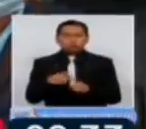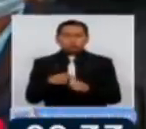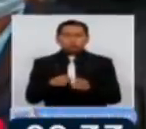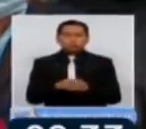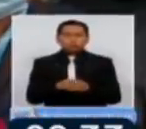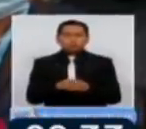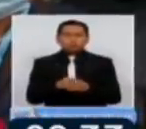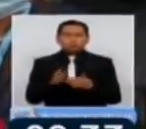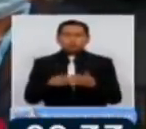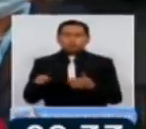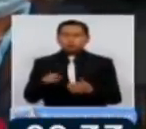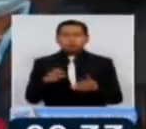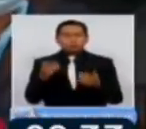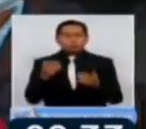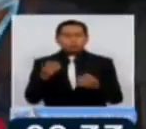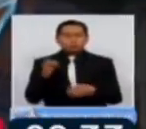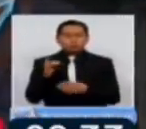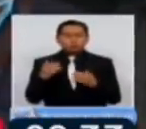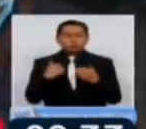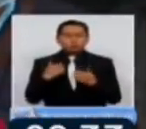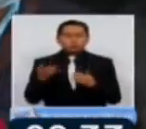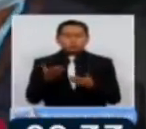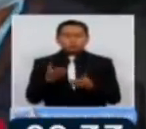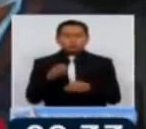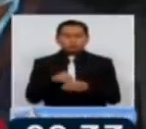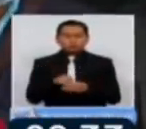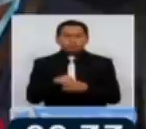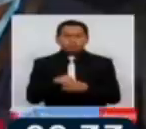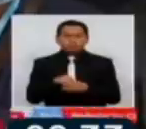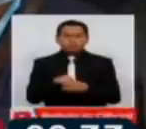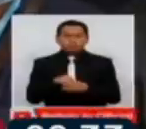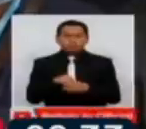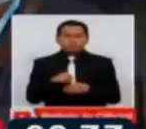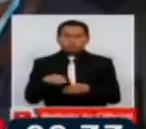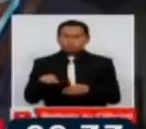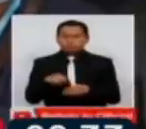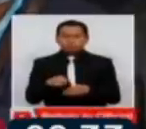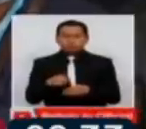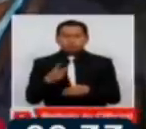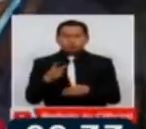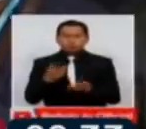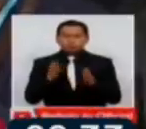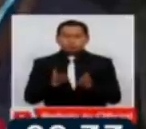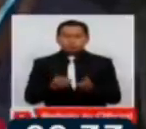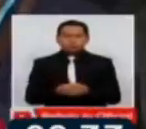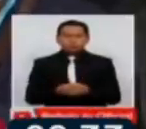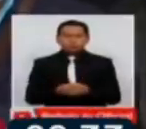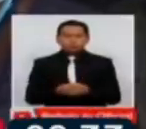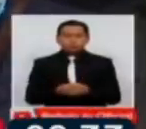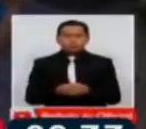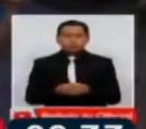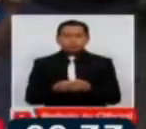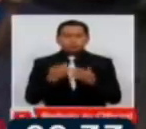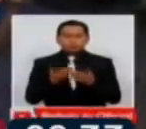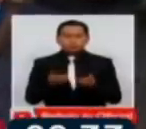a toda esa esperanza que el pueblo boliviano está depositando en estos dos humildes servidores. Agradecer,